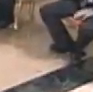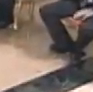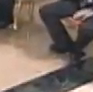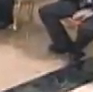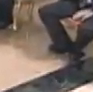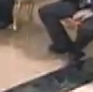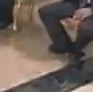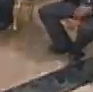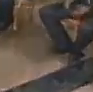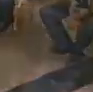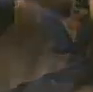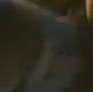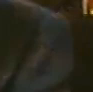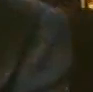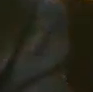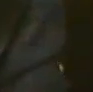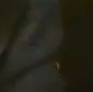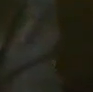Venezuela.